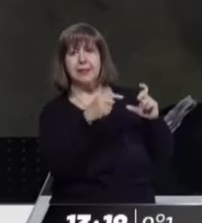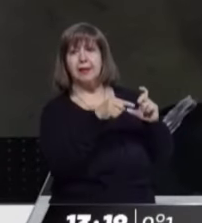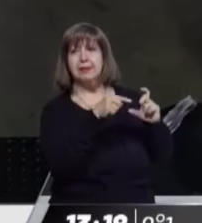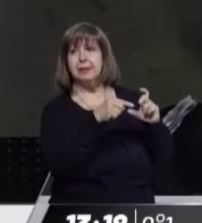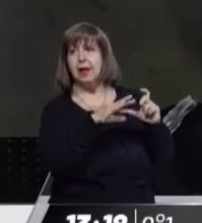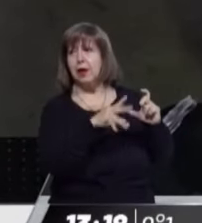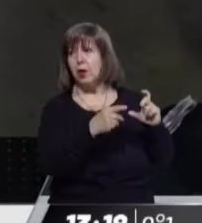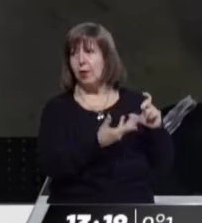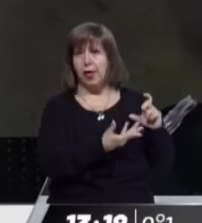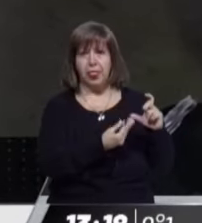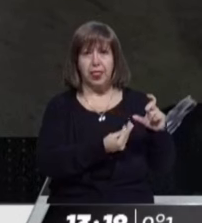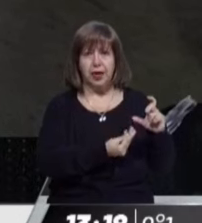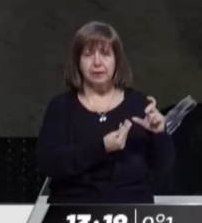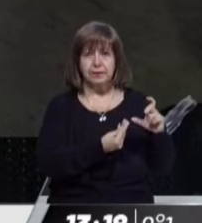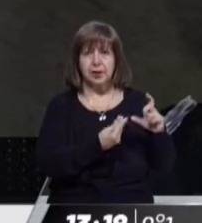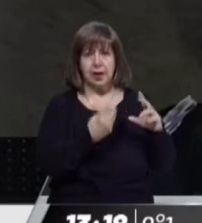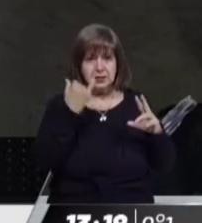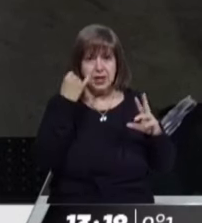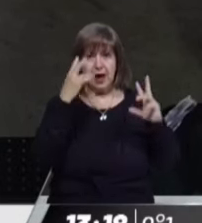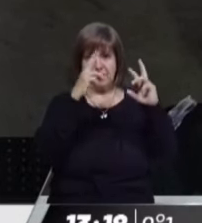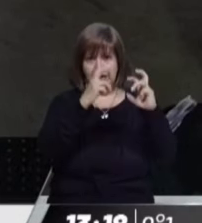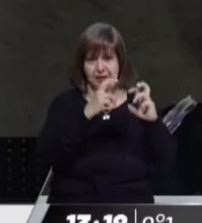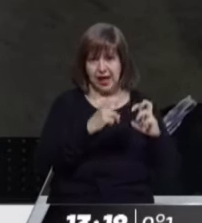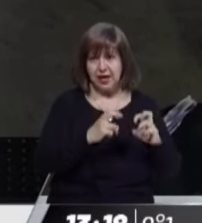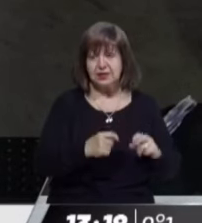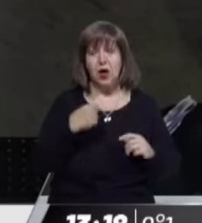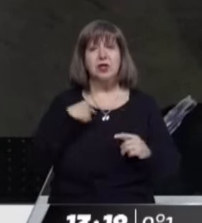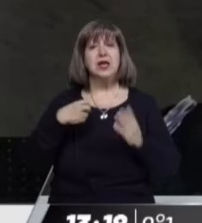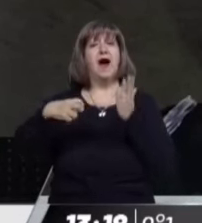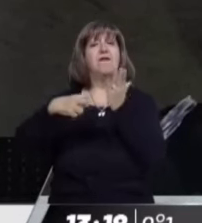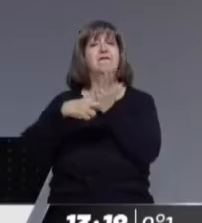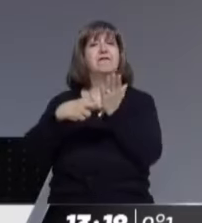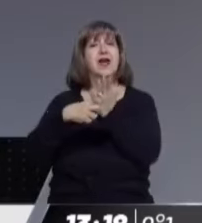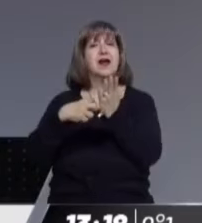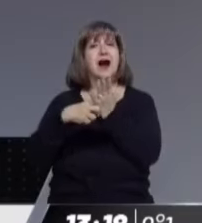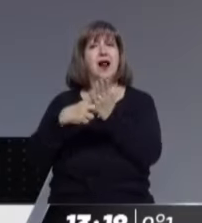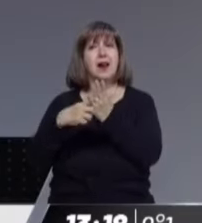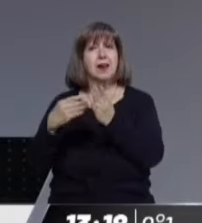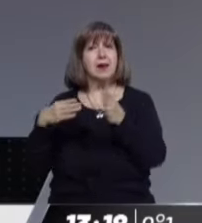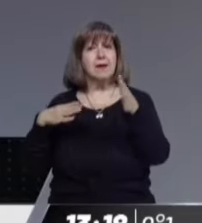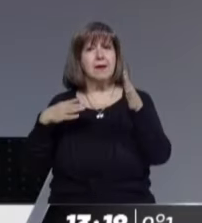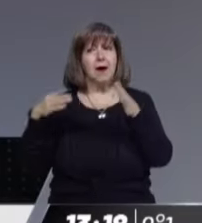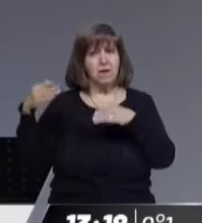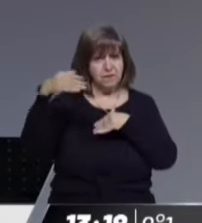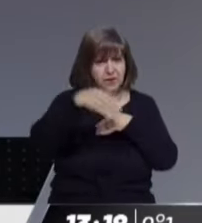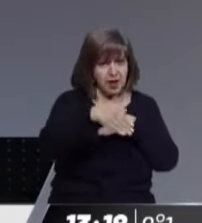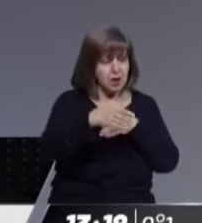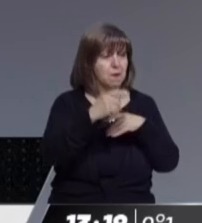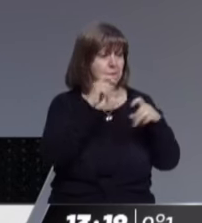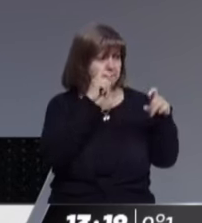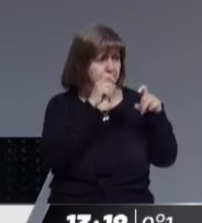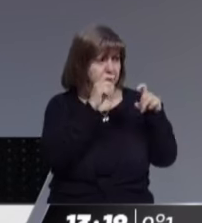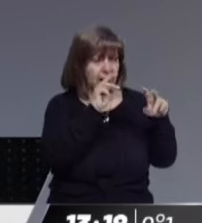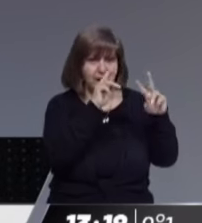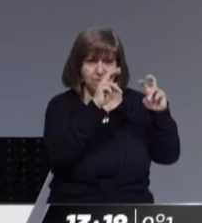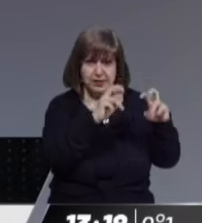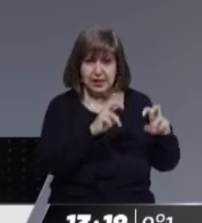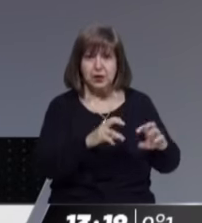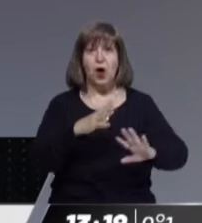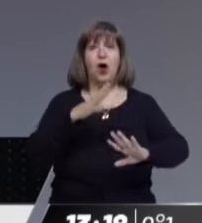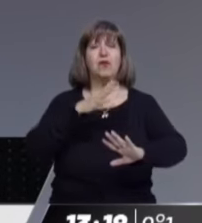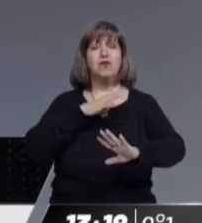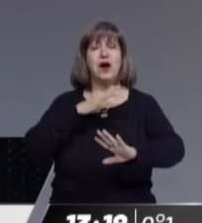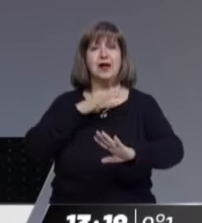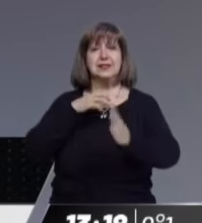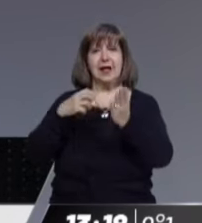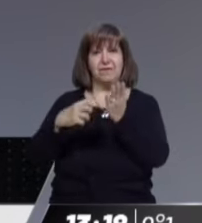plena investigación estuvo aquí El ayudante fiscal de delitos No especializados todavía la causa no llega